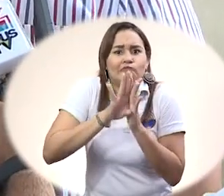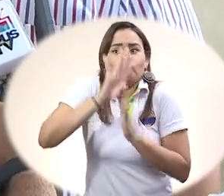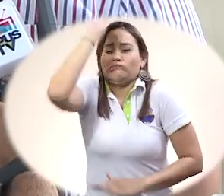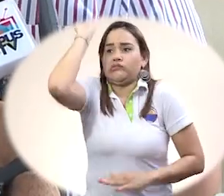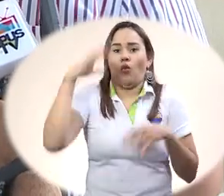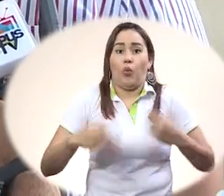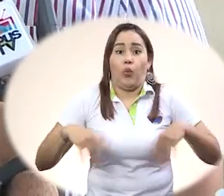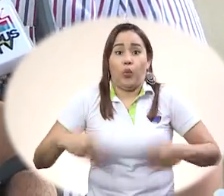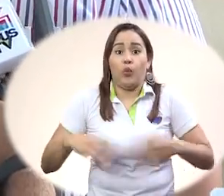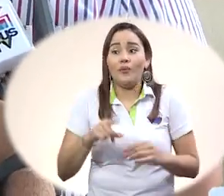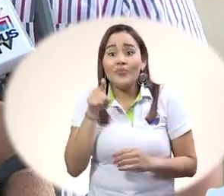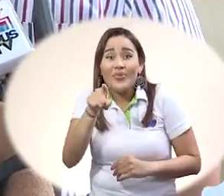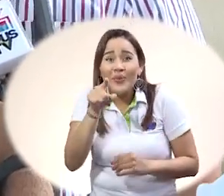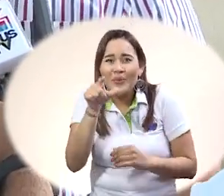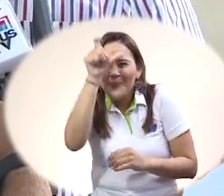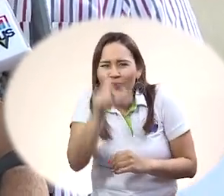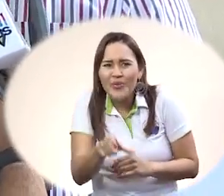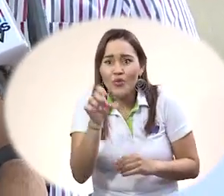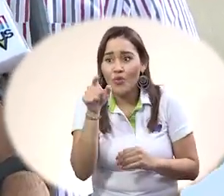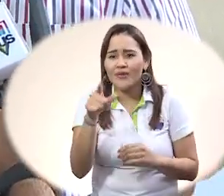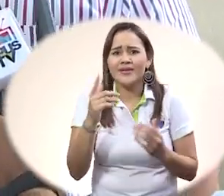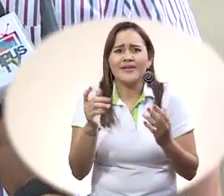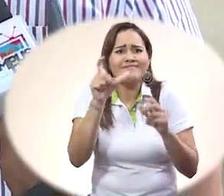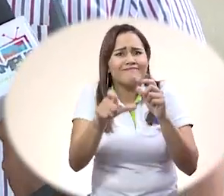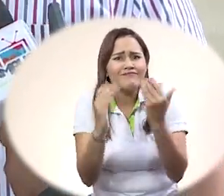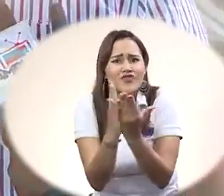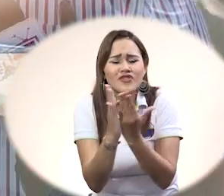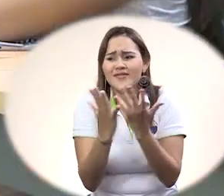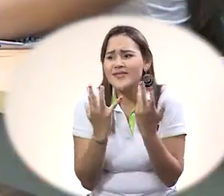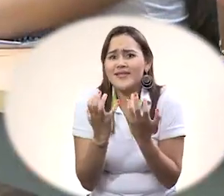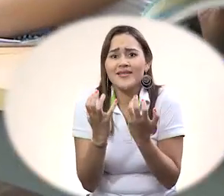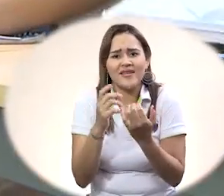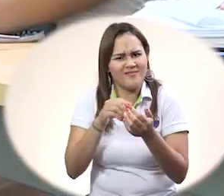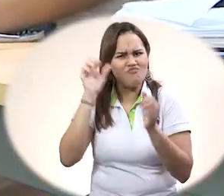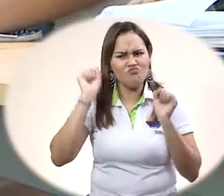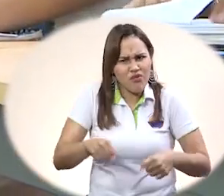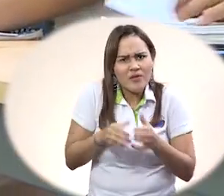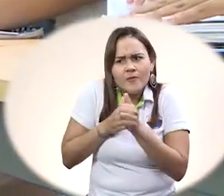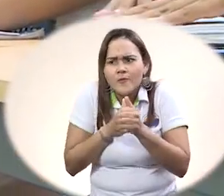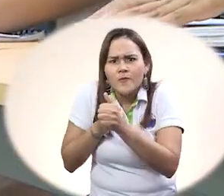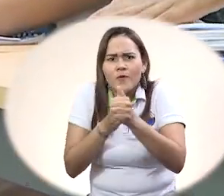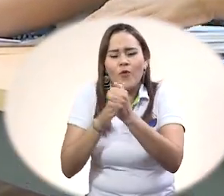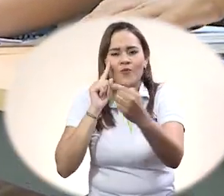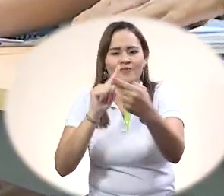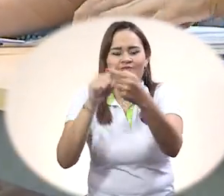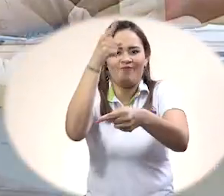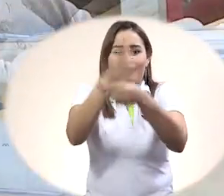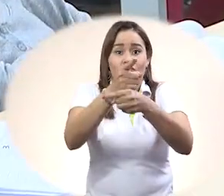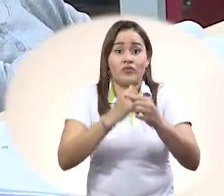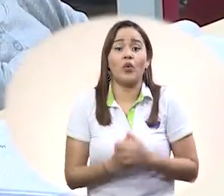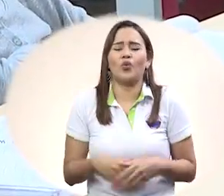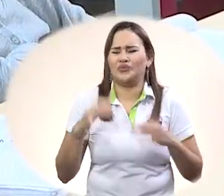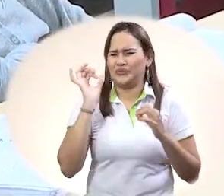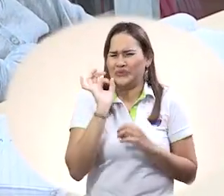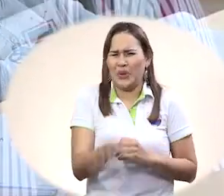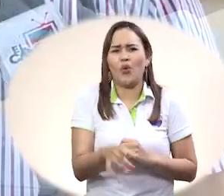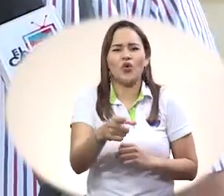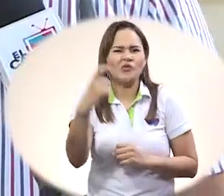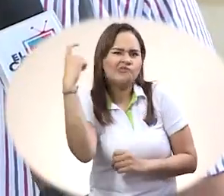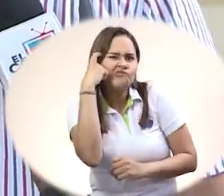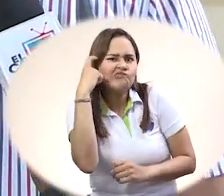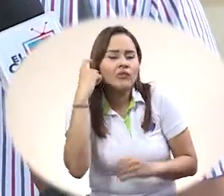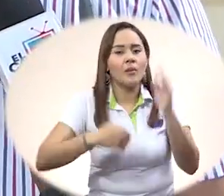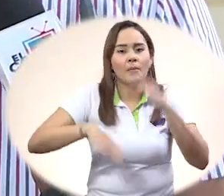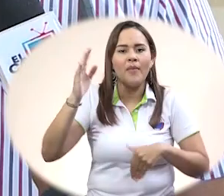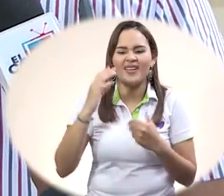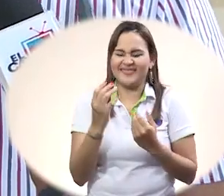son enfocados y son guiados correctamente definitivamente vamos a tener personas brillantes no sólo en el manejo de la lengua